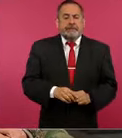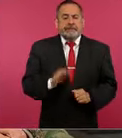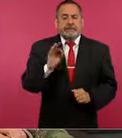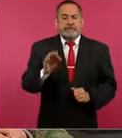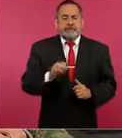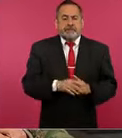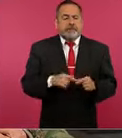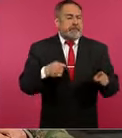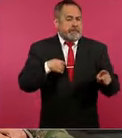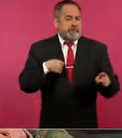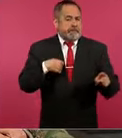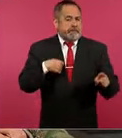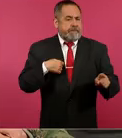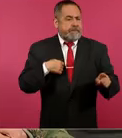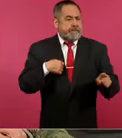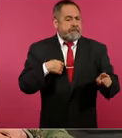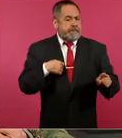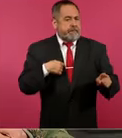yo ya tenía